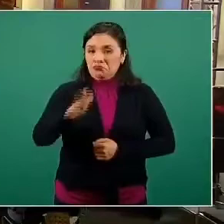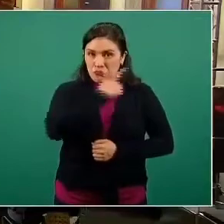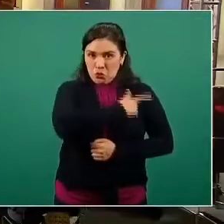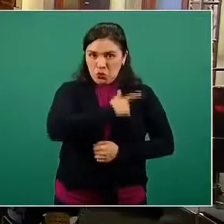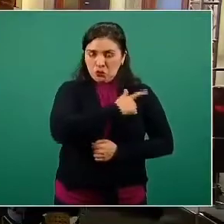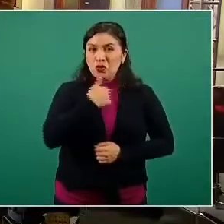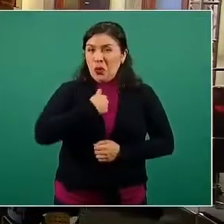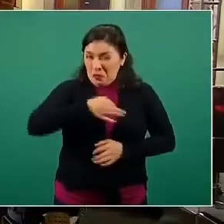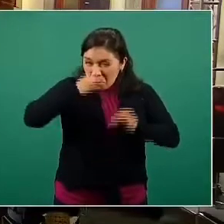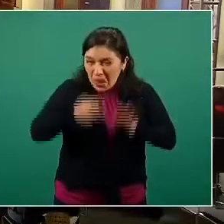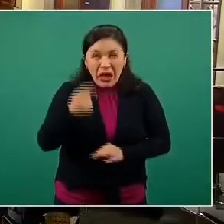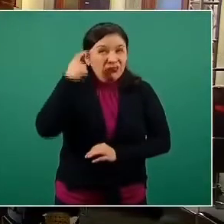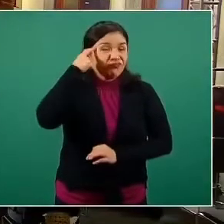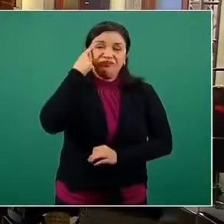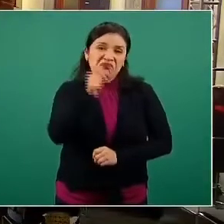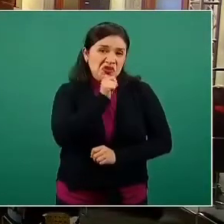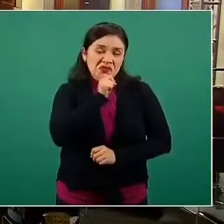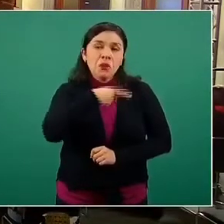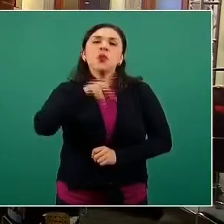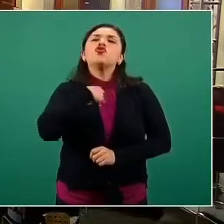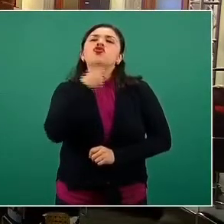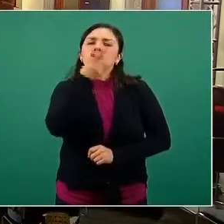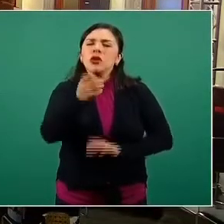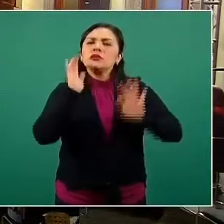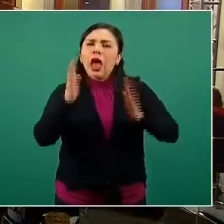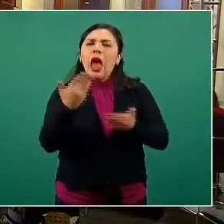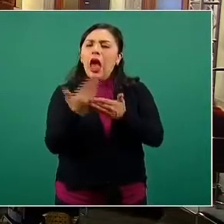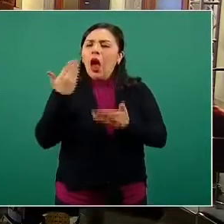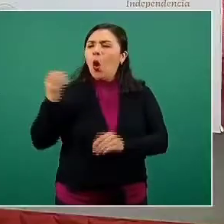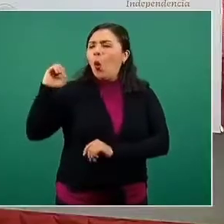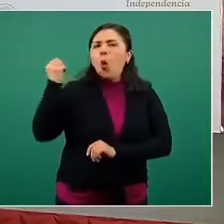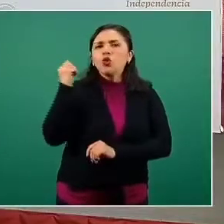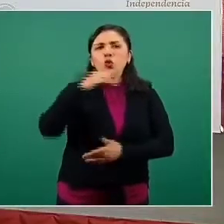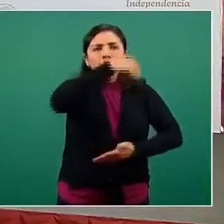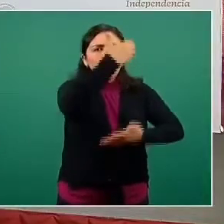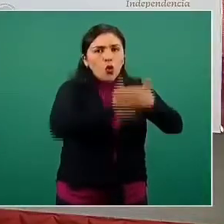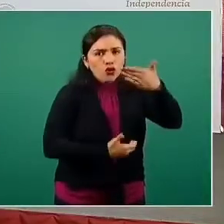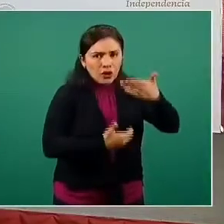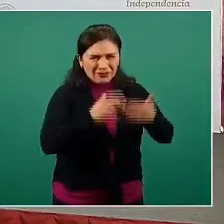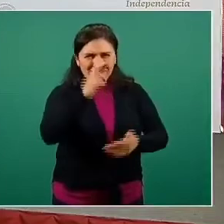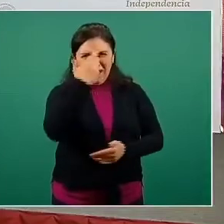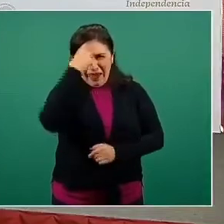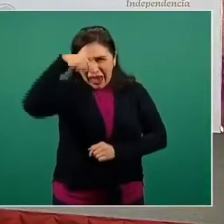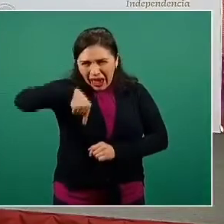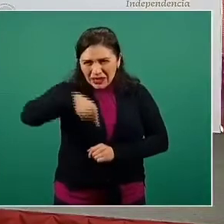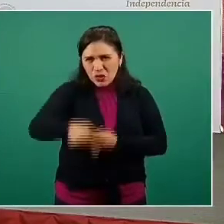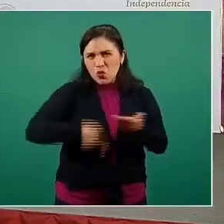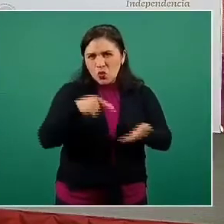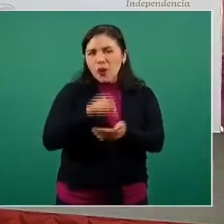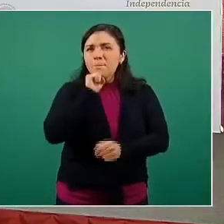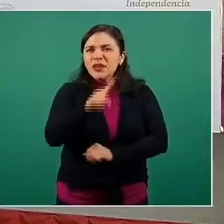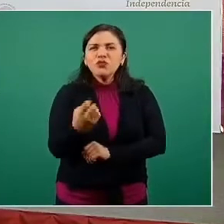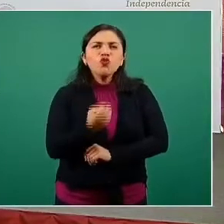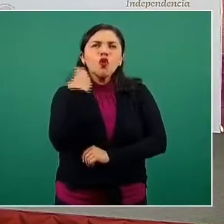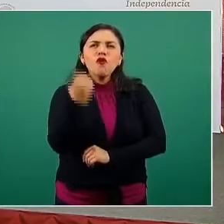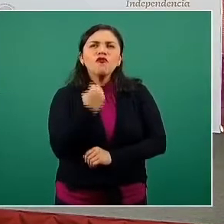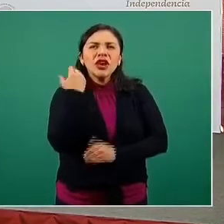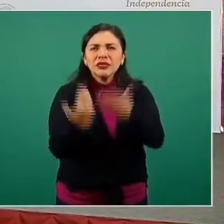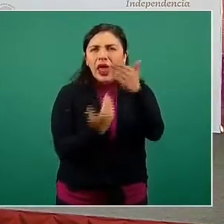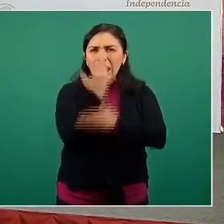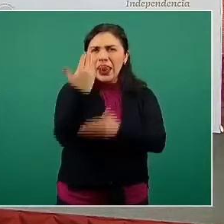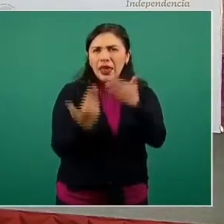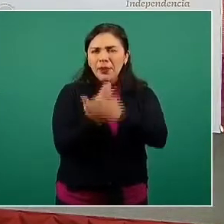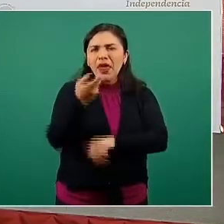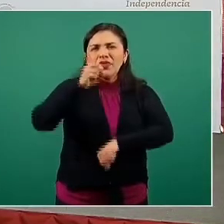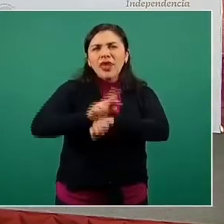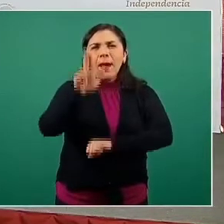la mecánica. Los contratos se hicieron en octubre, recordarán, aquí en esta misma sala, en una conferencia matutina